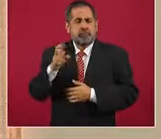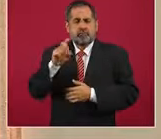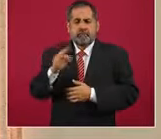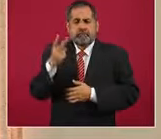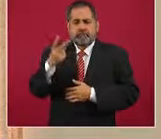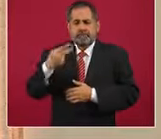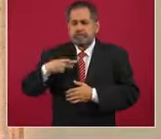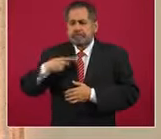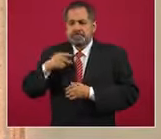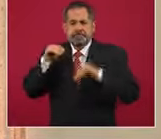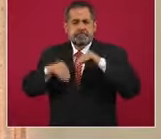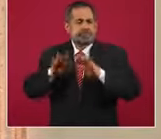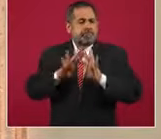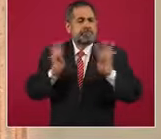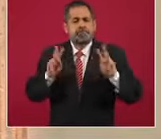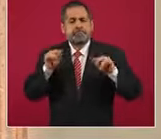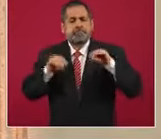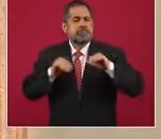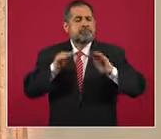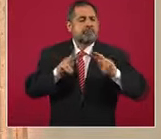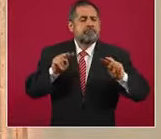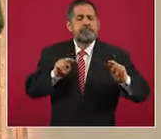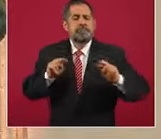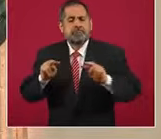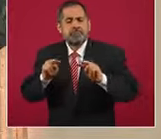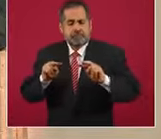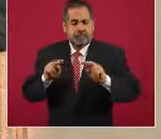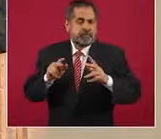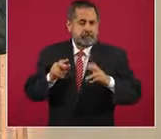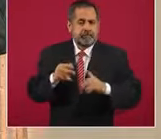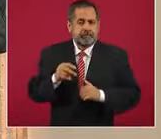8.232 hombres aplicados a esta tarea,